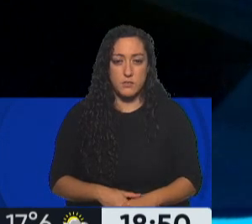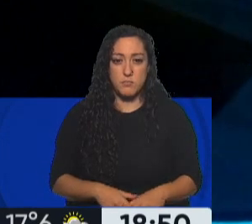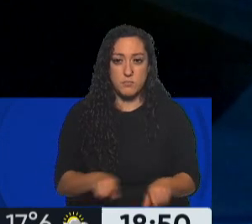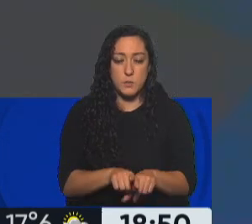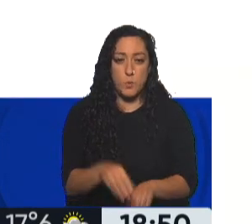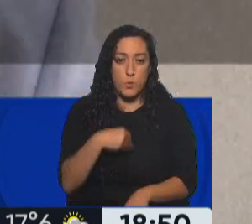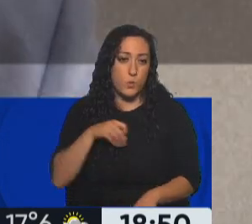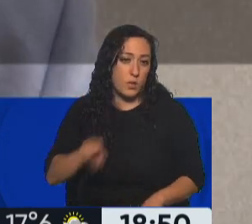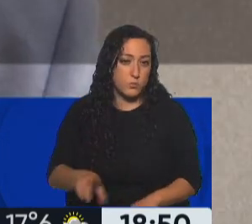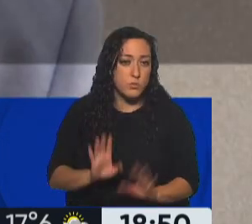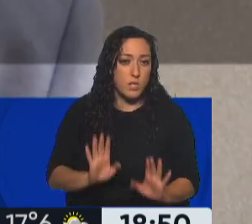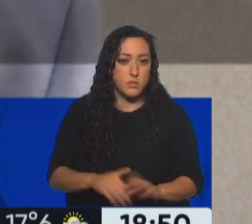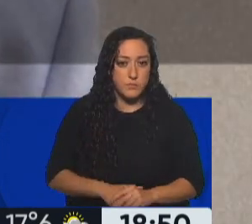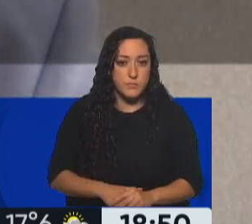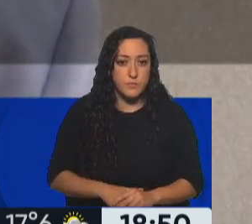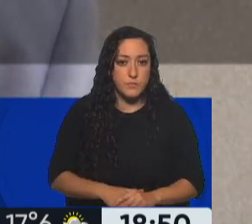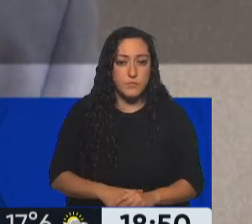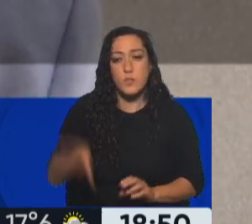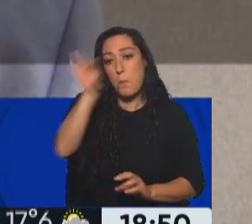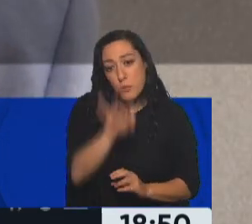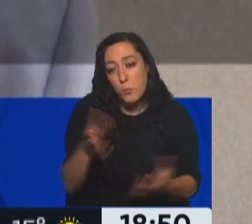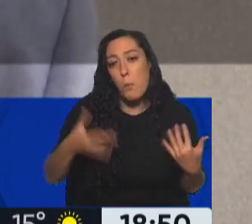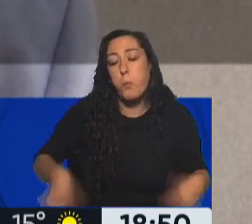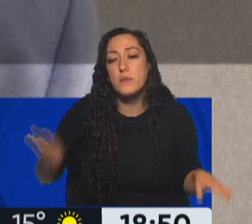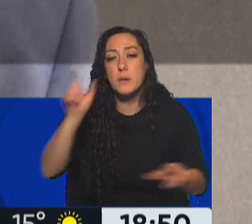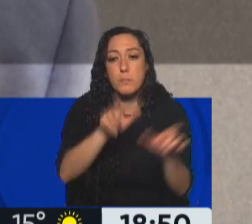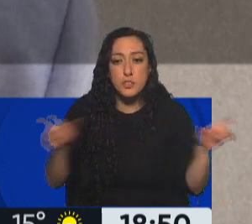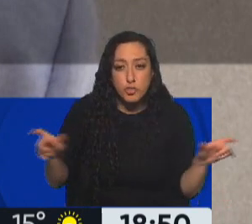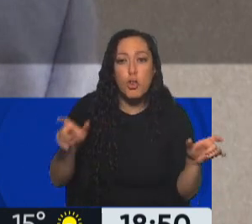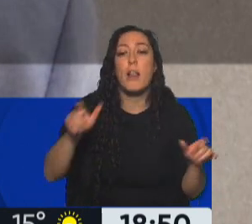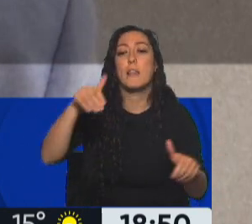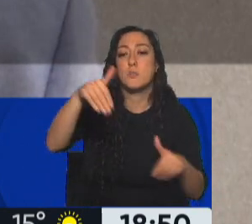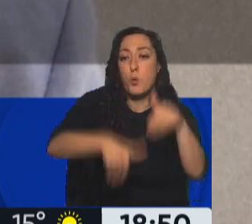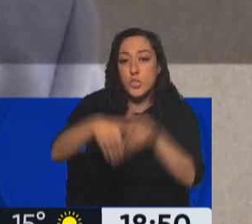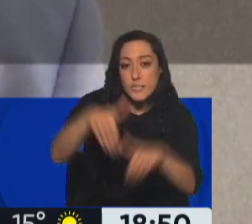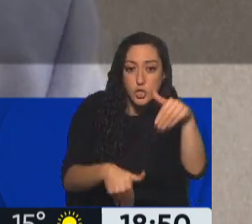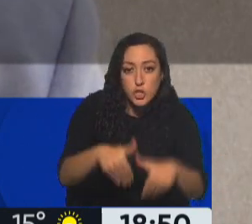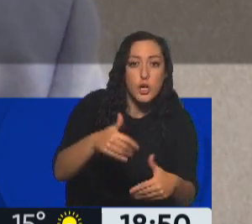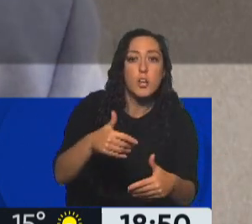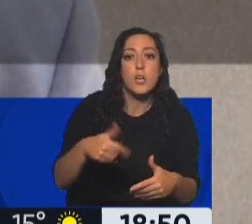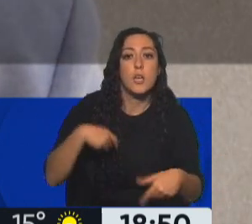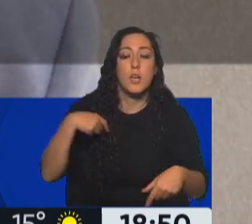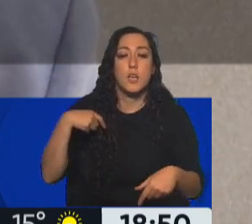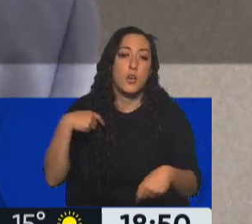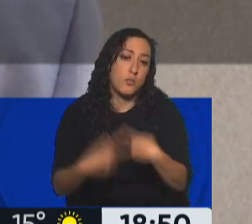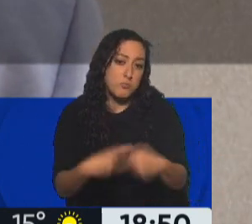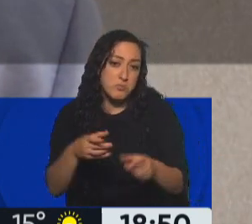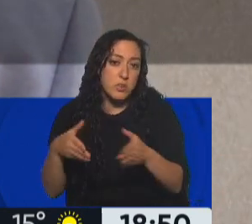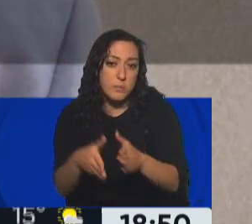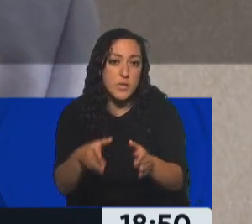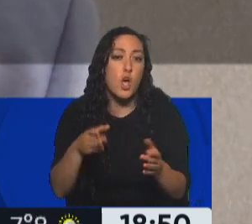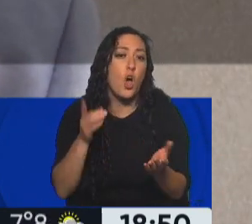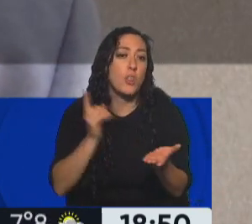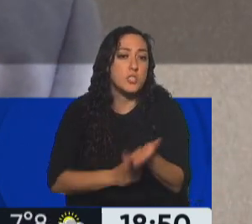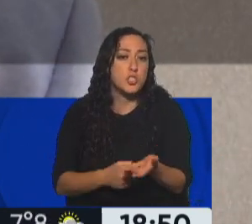szeretnénk megválasztani. There is a chance that the voting cardinals will make the decision that not to